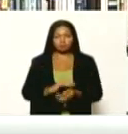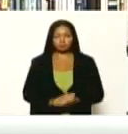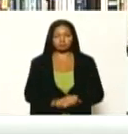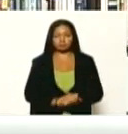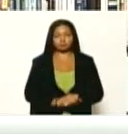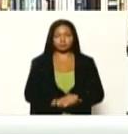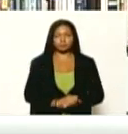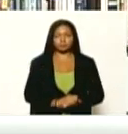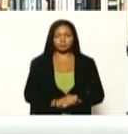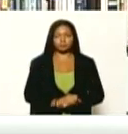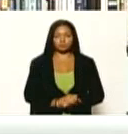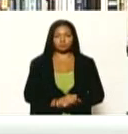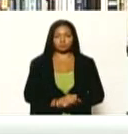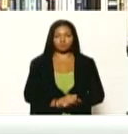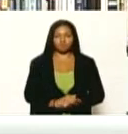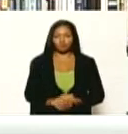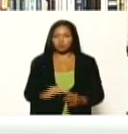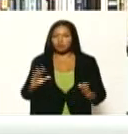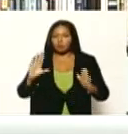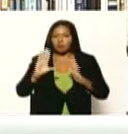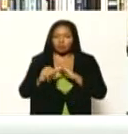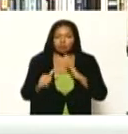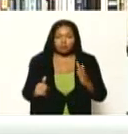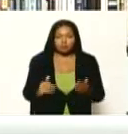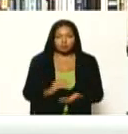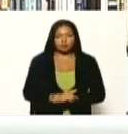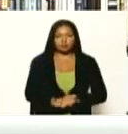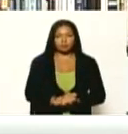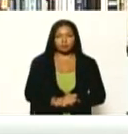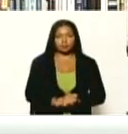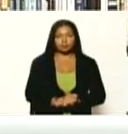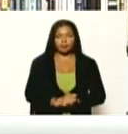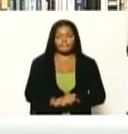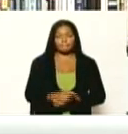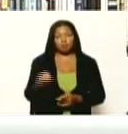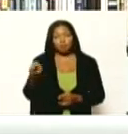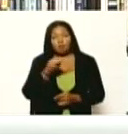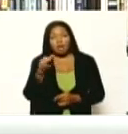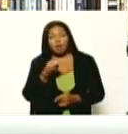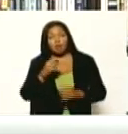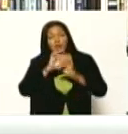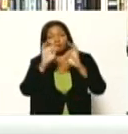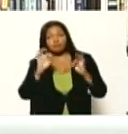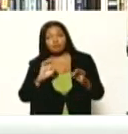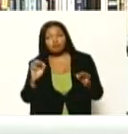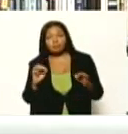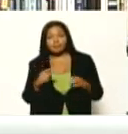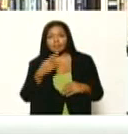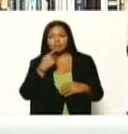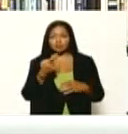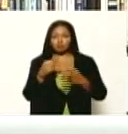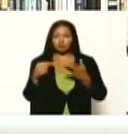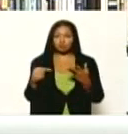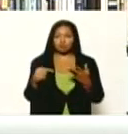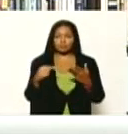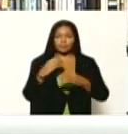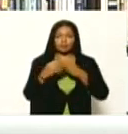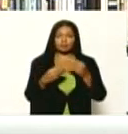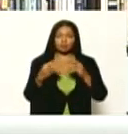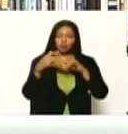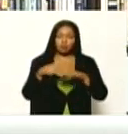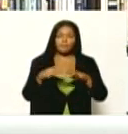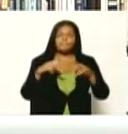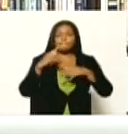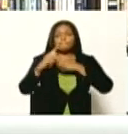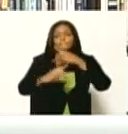corrupto, y han tratado de opinar para manchar un